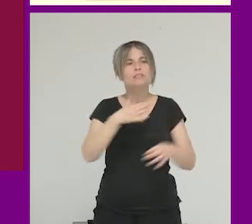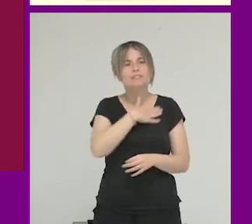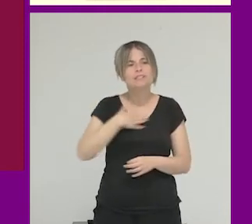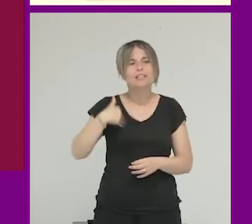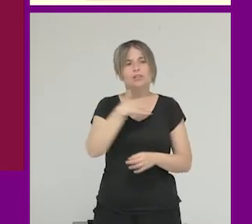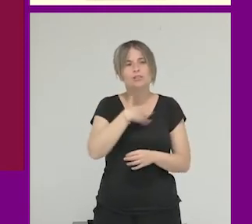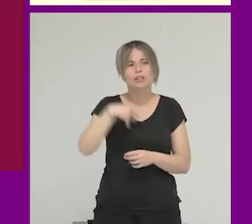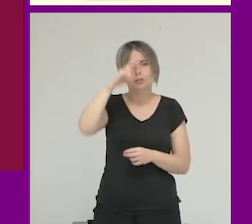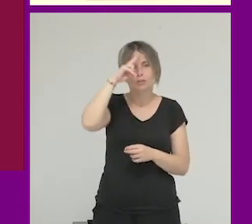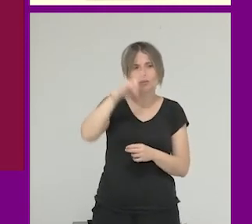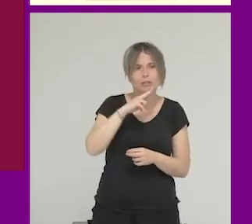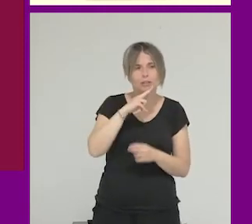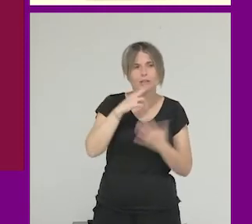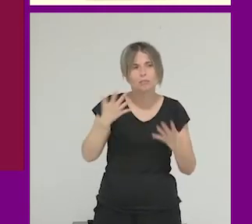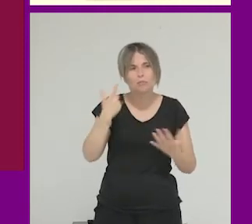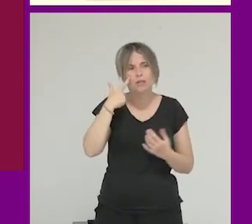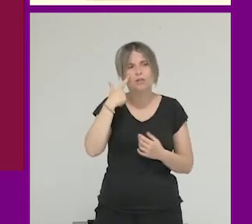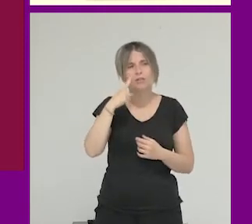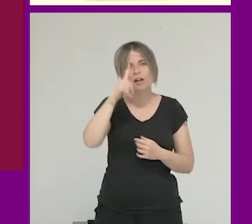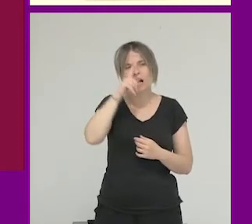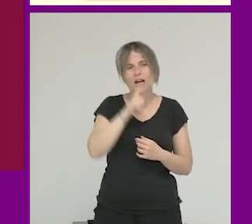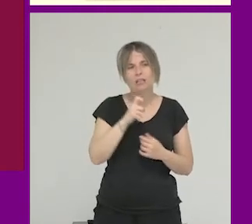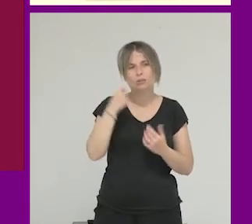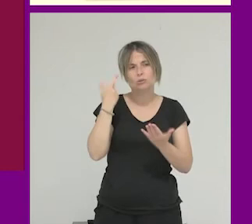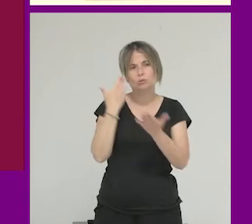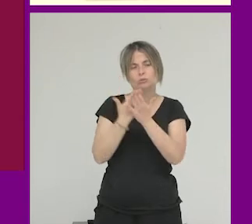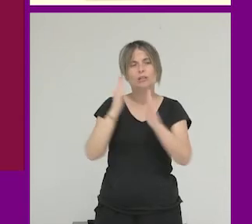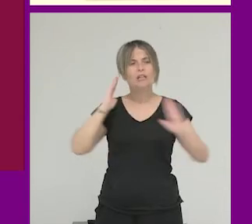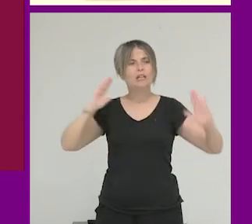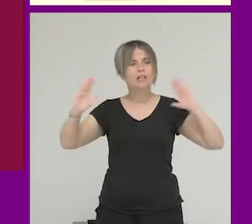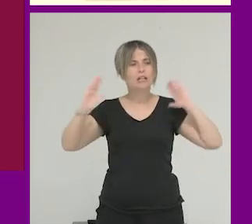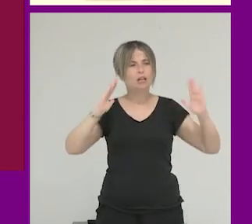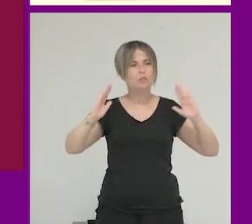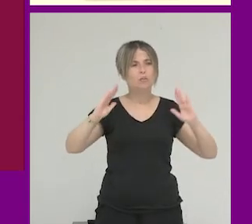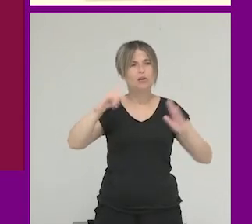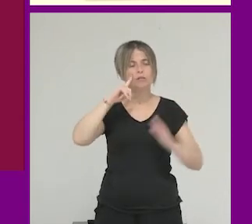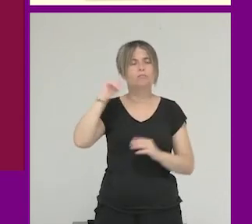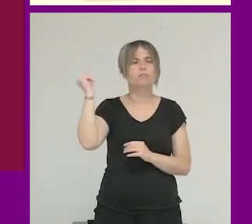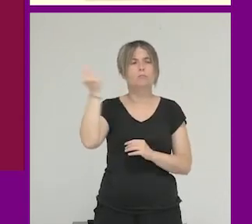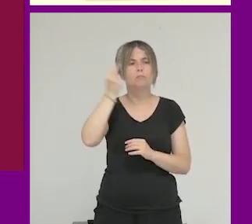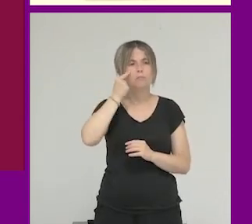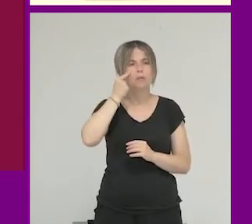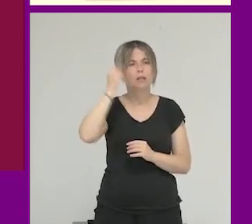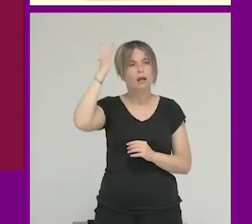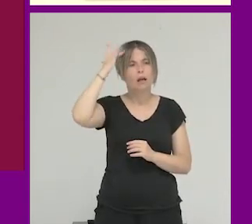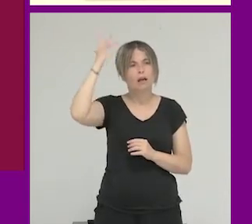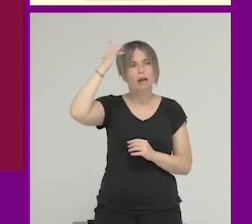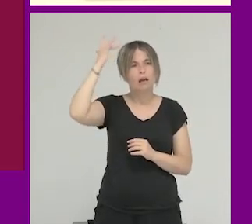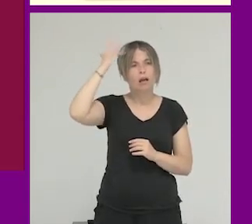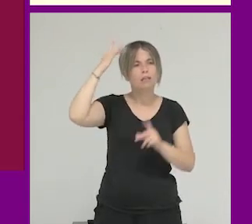baina azkenengo urteetan konturatu naiz ez dagoela imaginarioan aita izateko